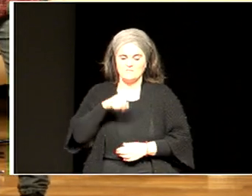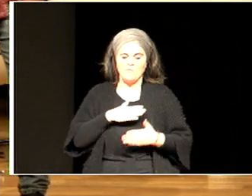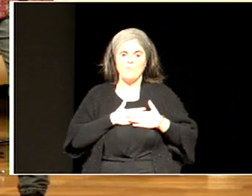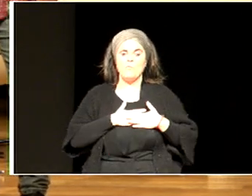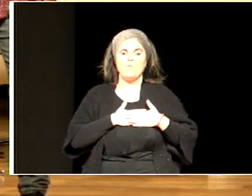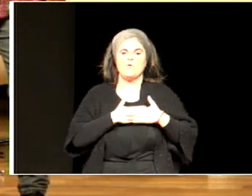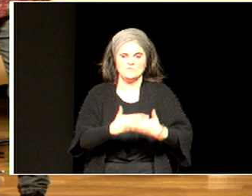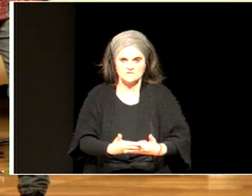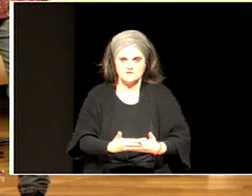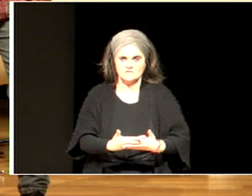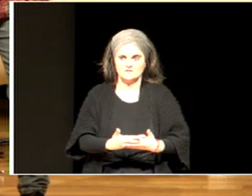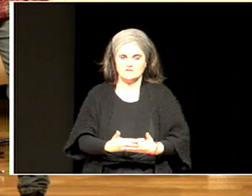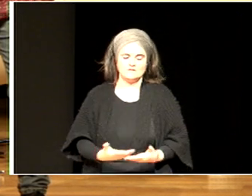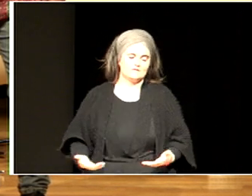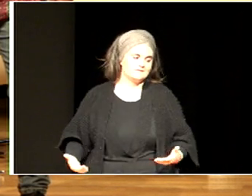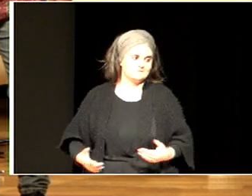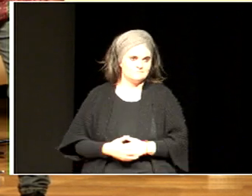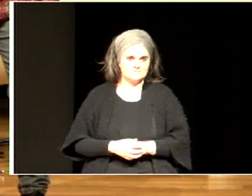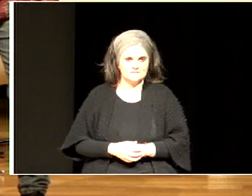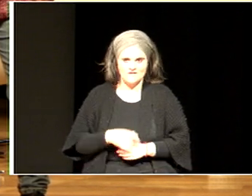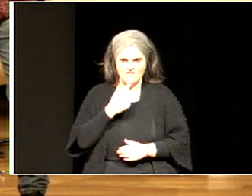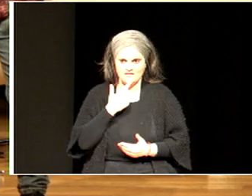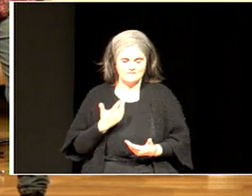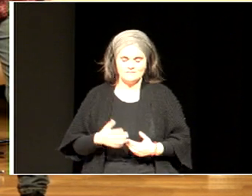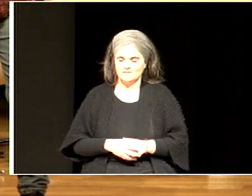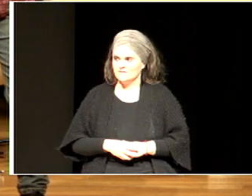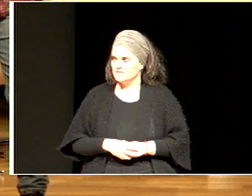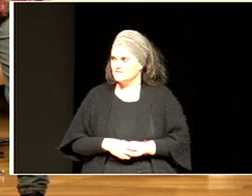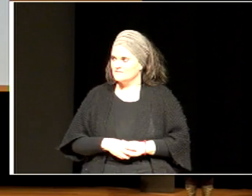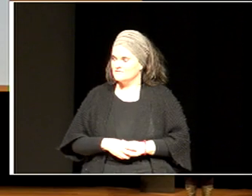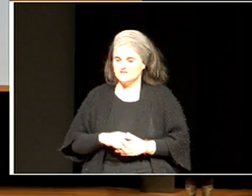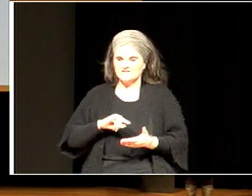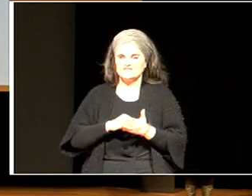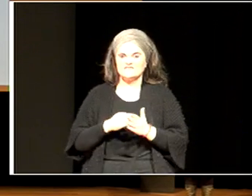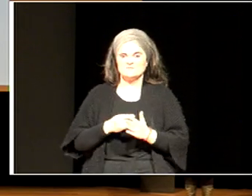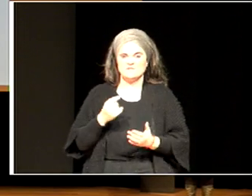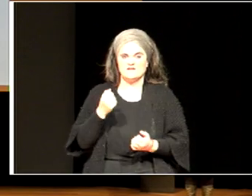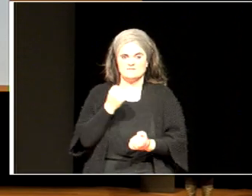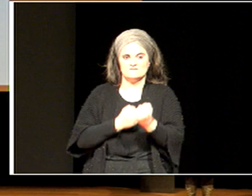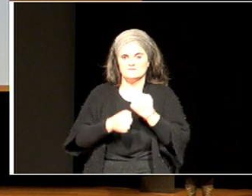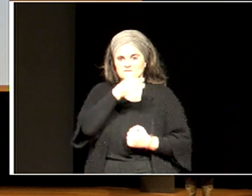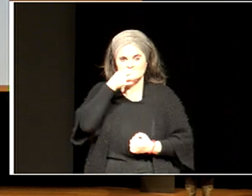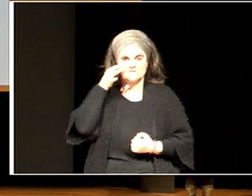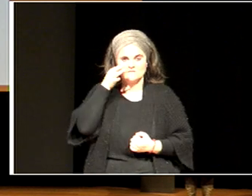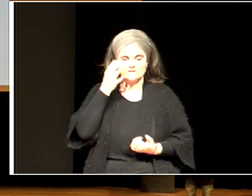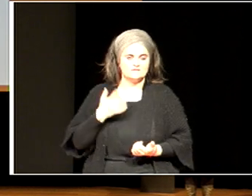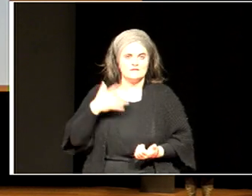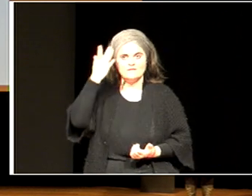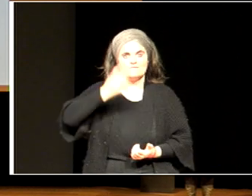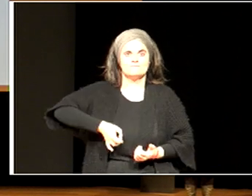colegas anda que que el sistema capitalista es genial se inventa